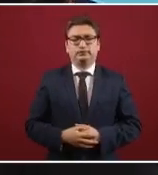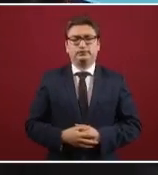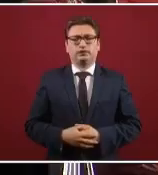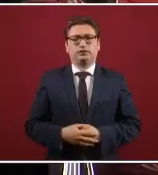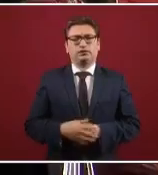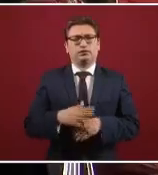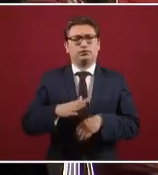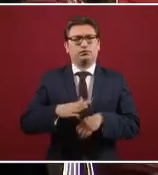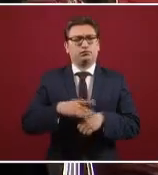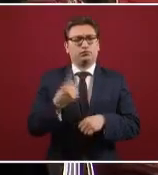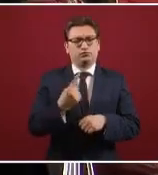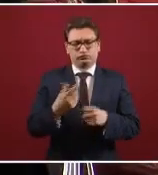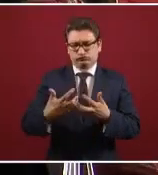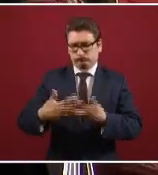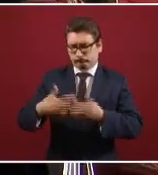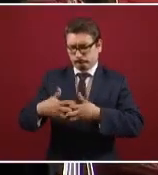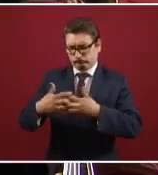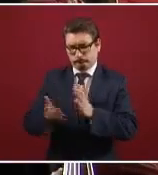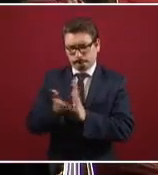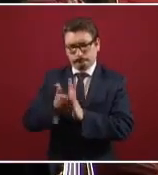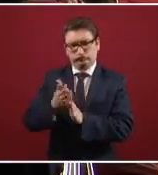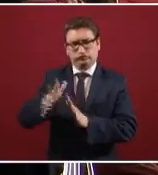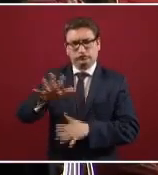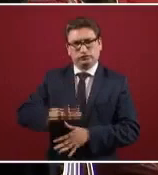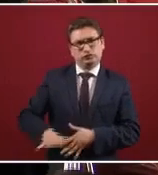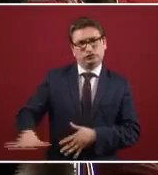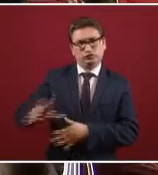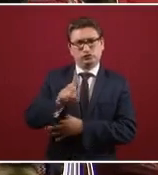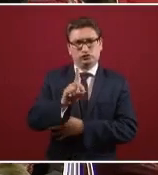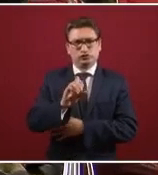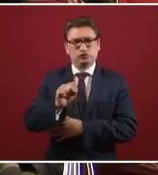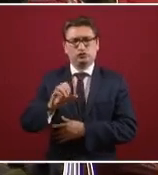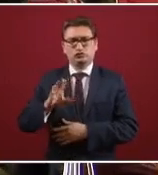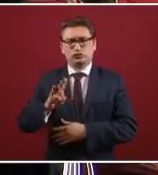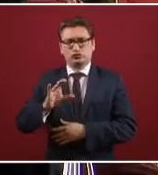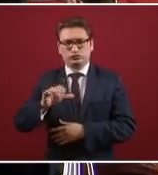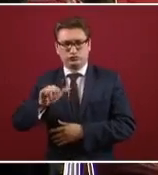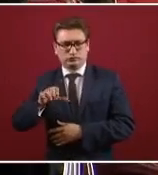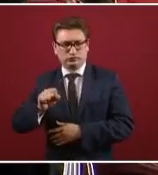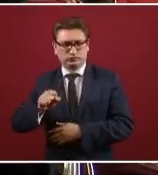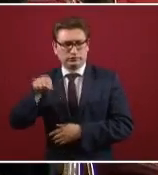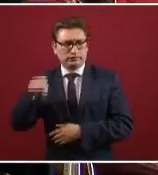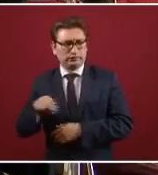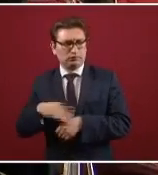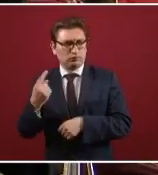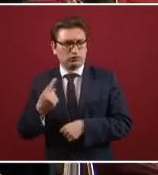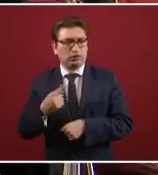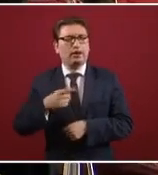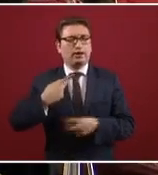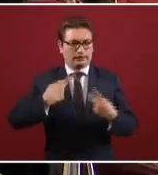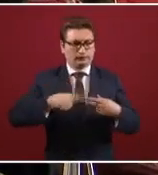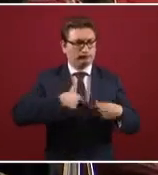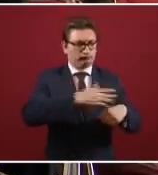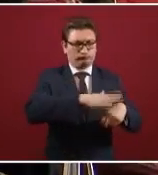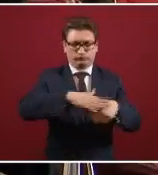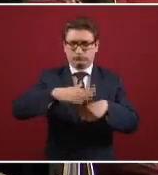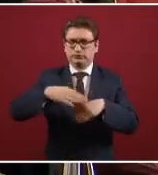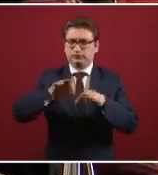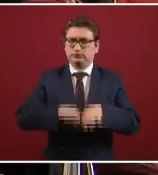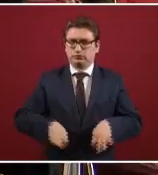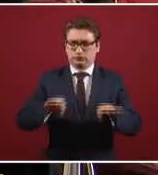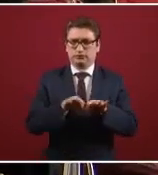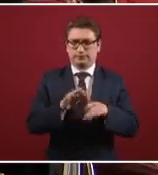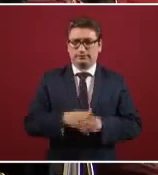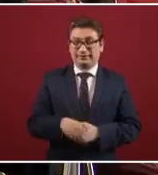hacer una refinería en dos bocas es importante que la gente sepa de esto tenemos ahí